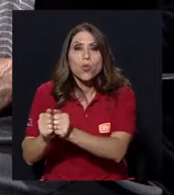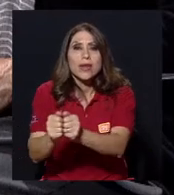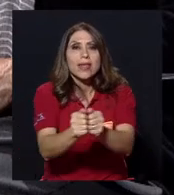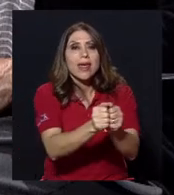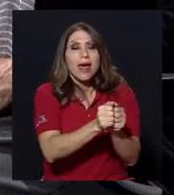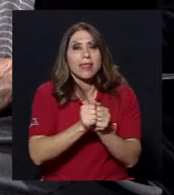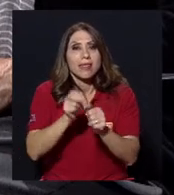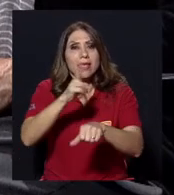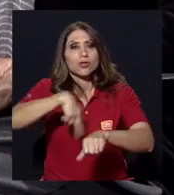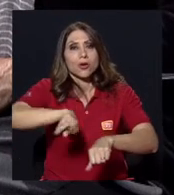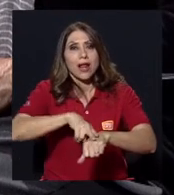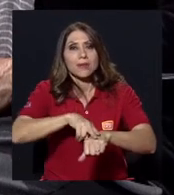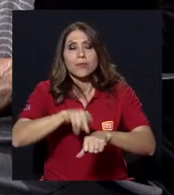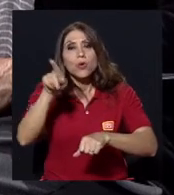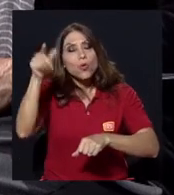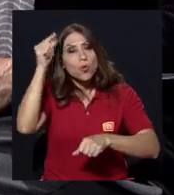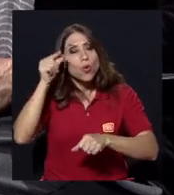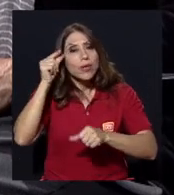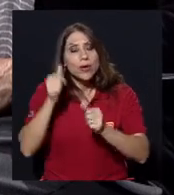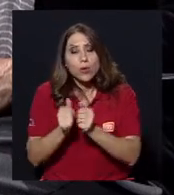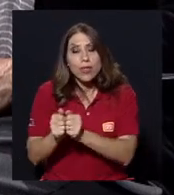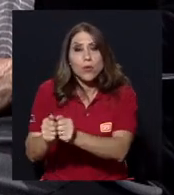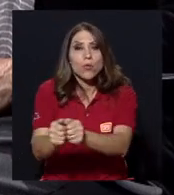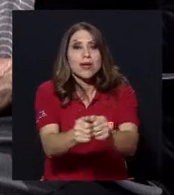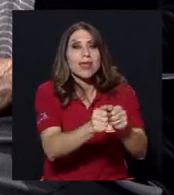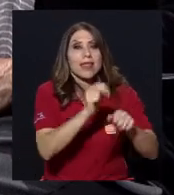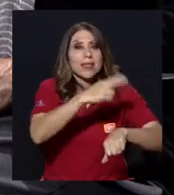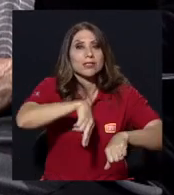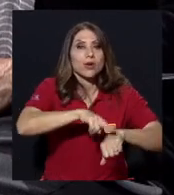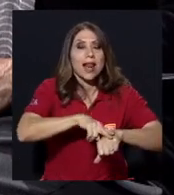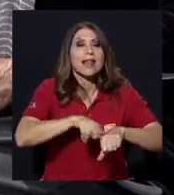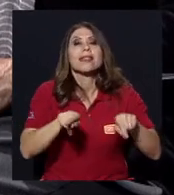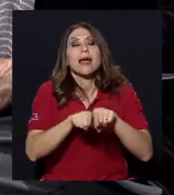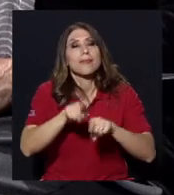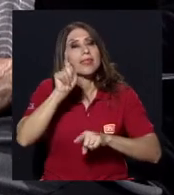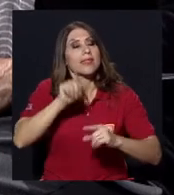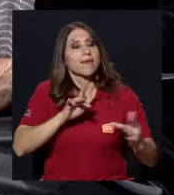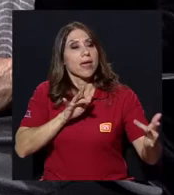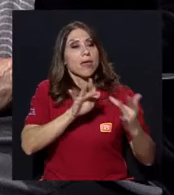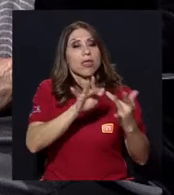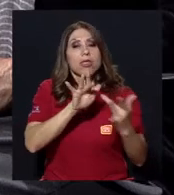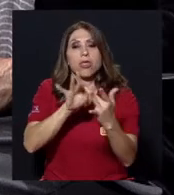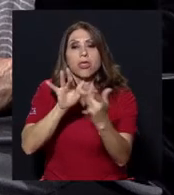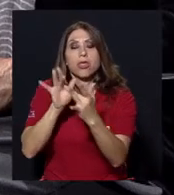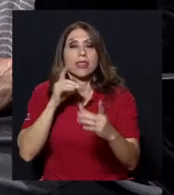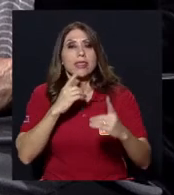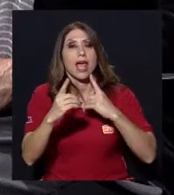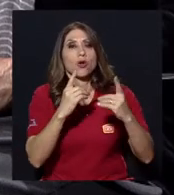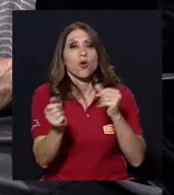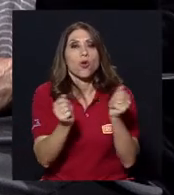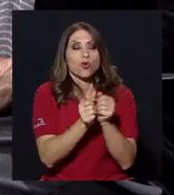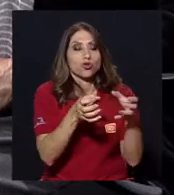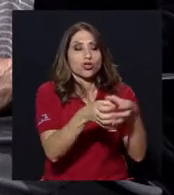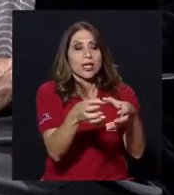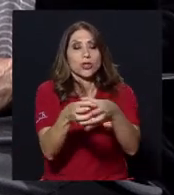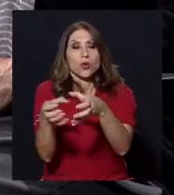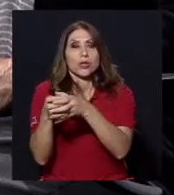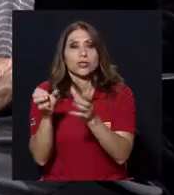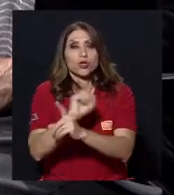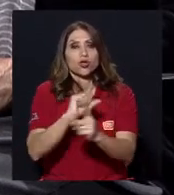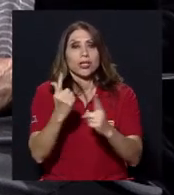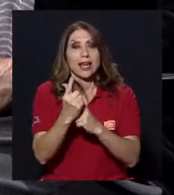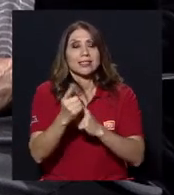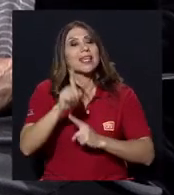de unidad nacional, es que un gobierno de unidad nacional tiene que también tener diálogo con los sectores sociales y tiene que